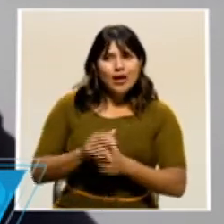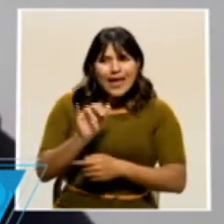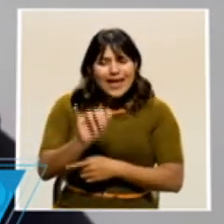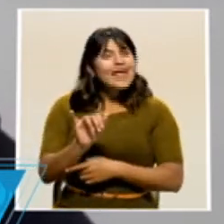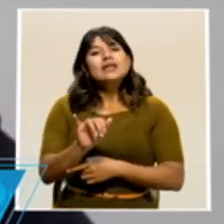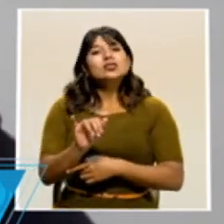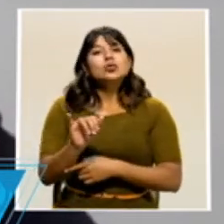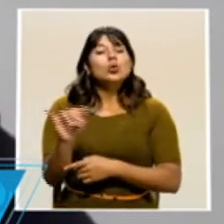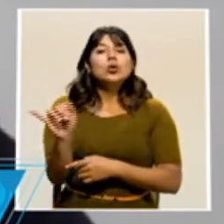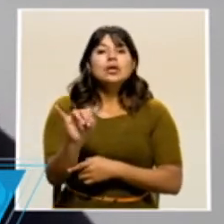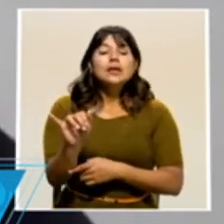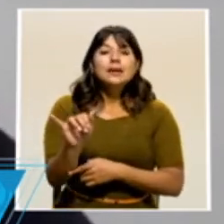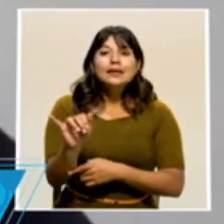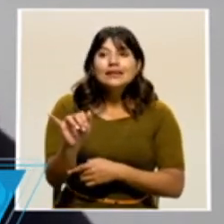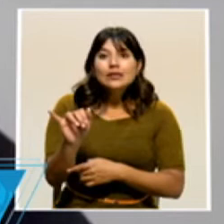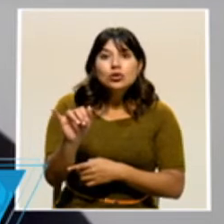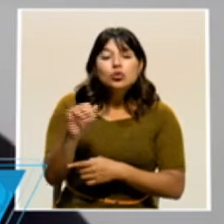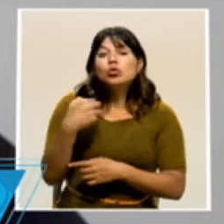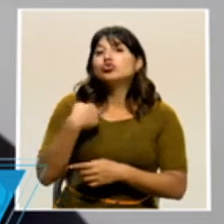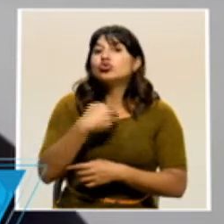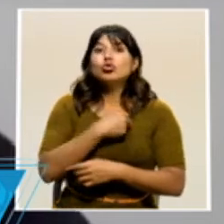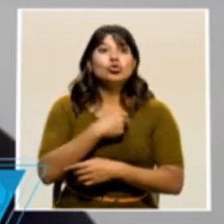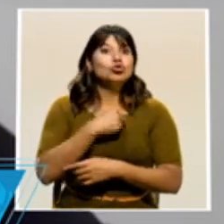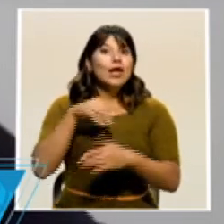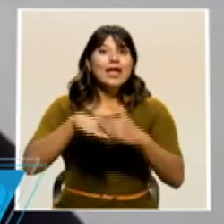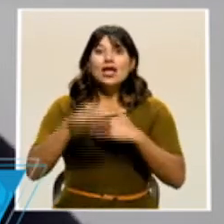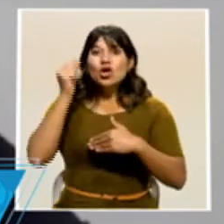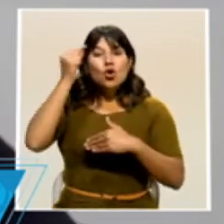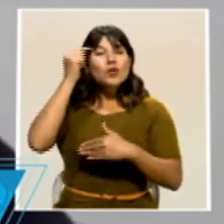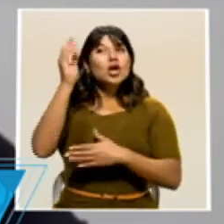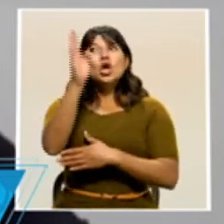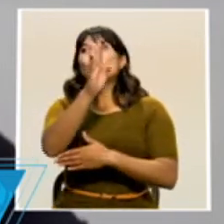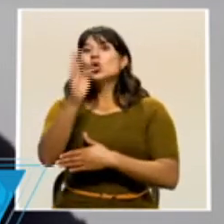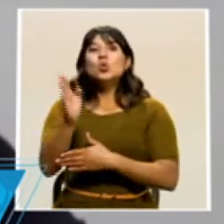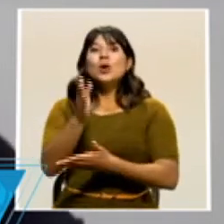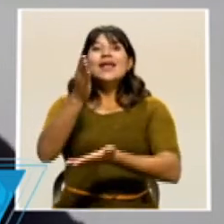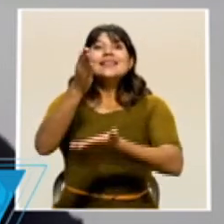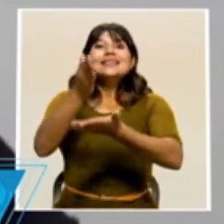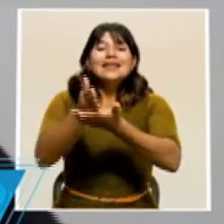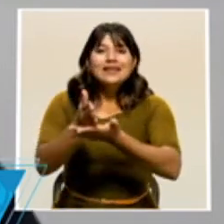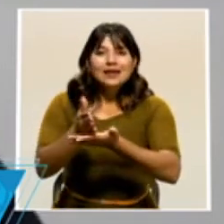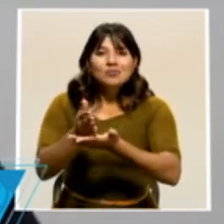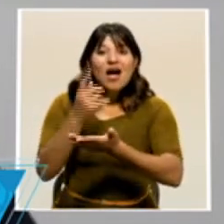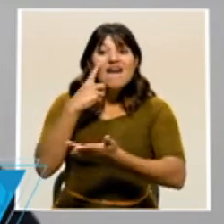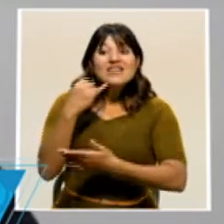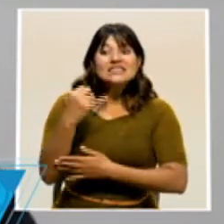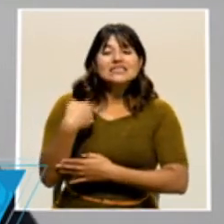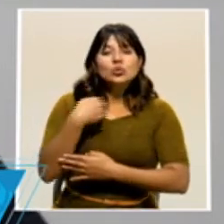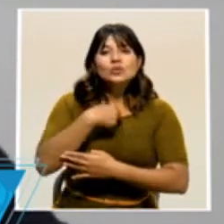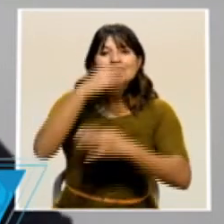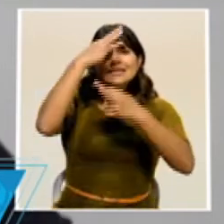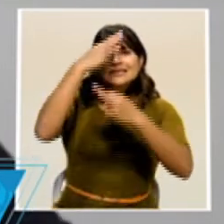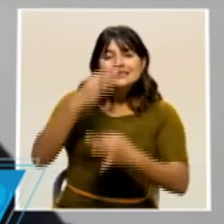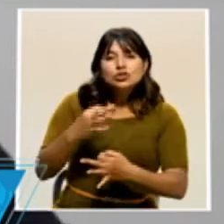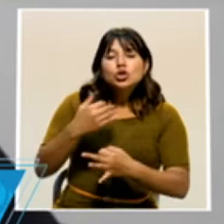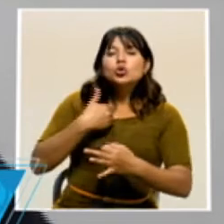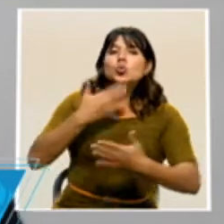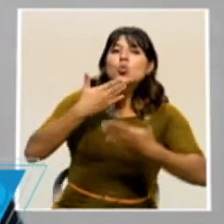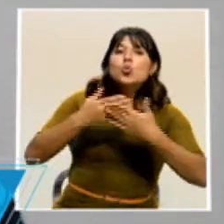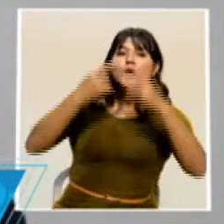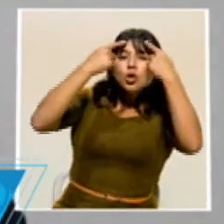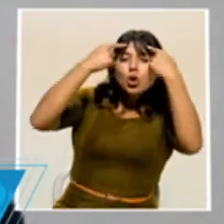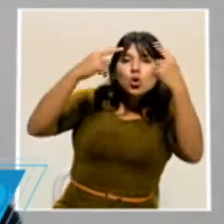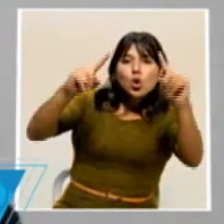destinos específicos. Nunca nos detenemos a revisar qué tan eficiente ha sido el uso de esos recursos, qué tanto